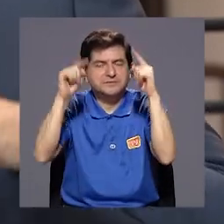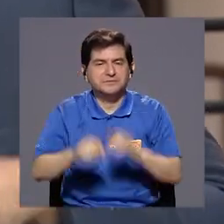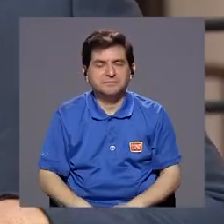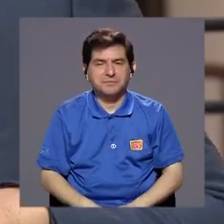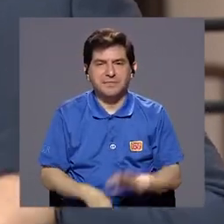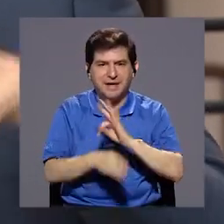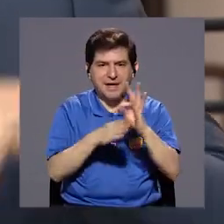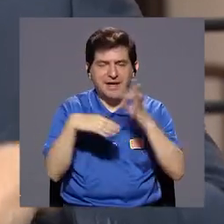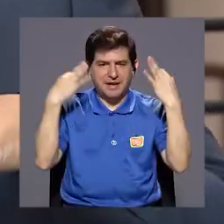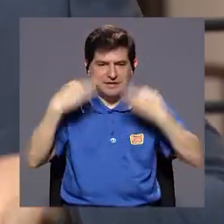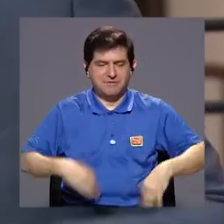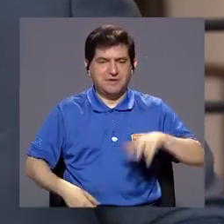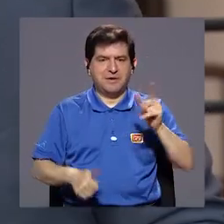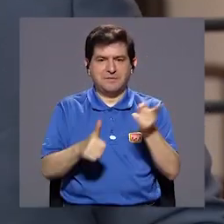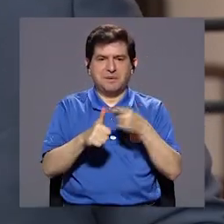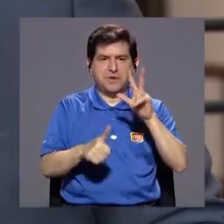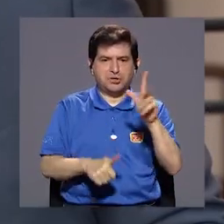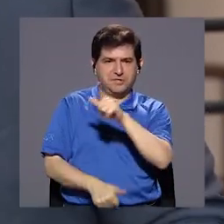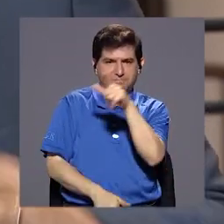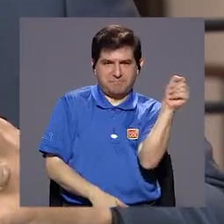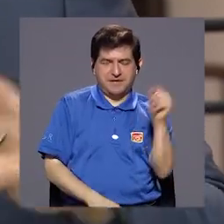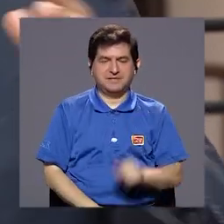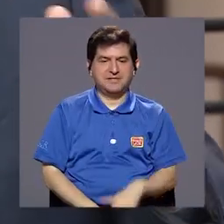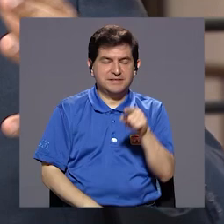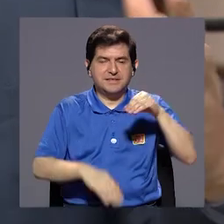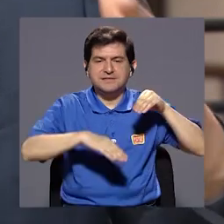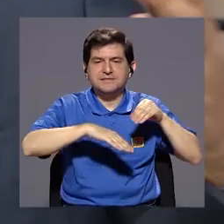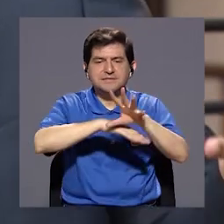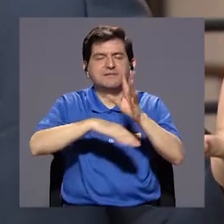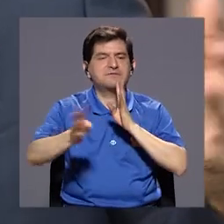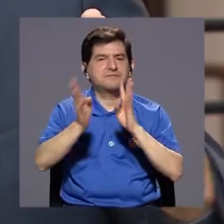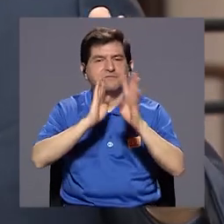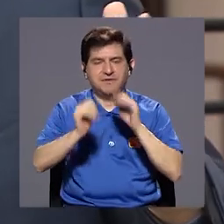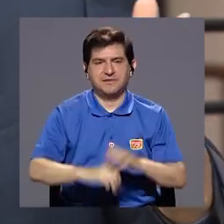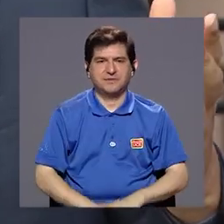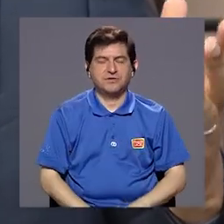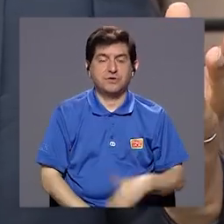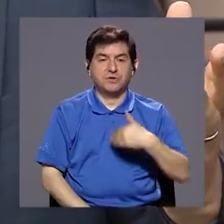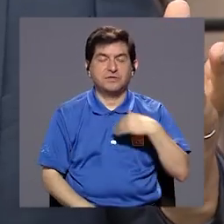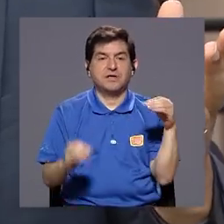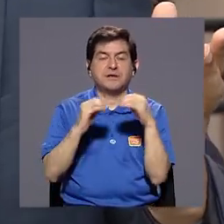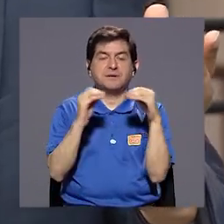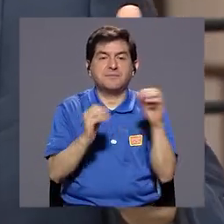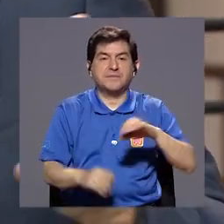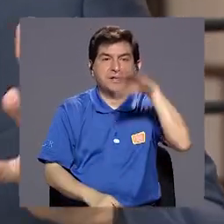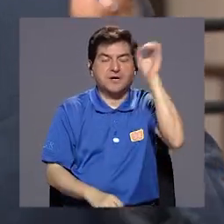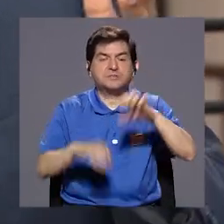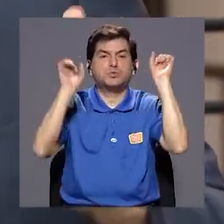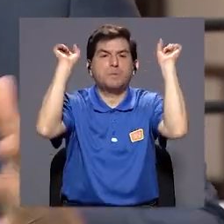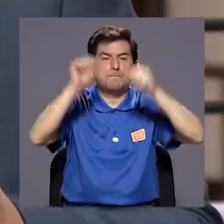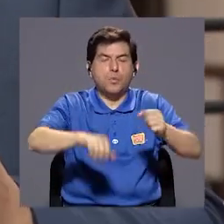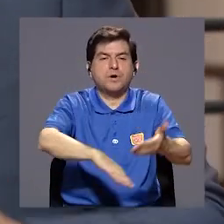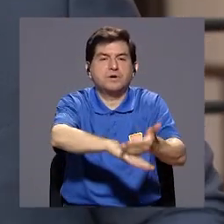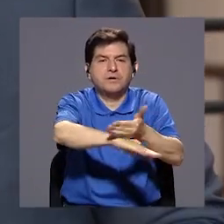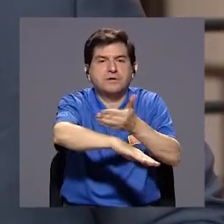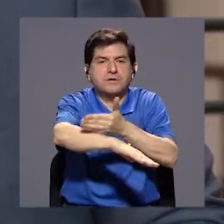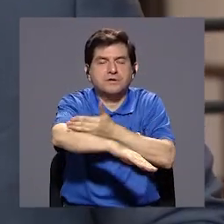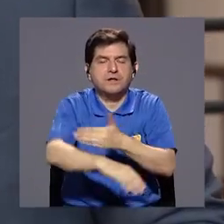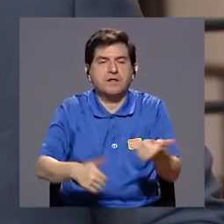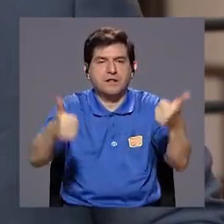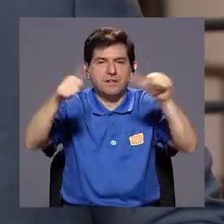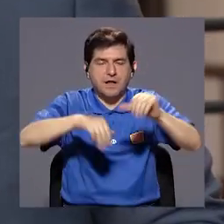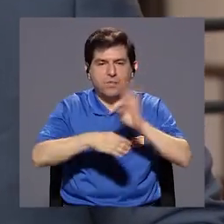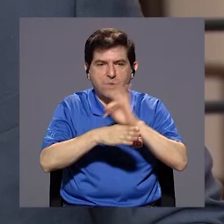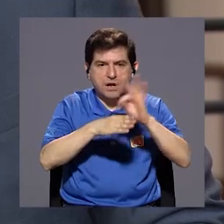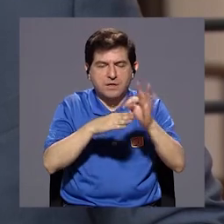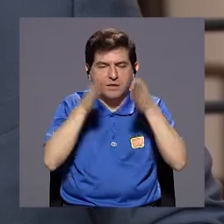para la terapia física es en los primeros 3 meses, donde esas secuelas que estamos hablando tienen mayor probabilidad de que podría mejorar conforme